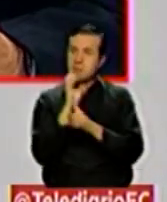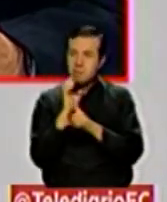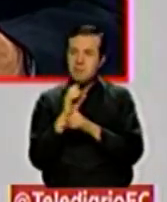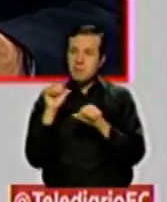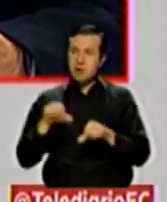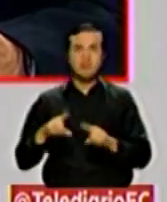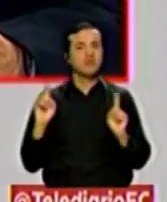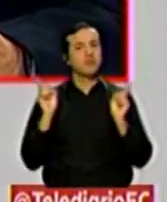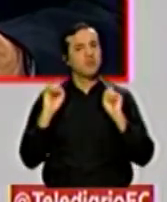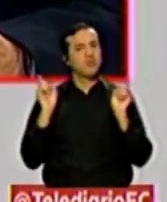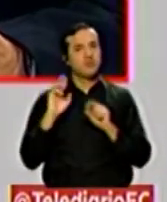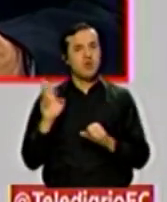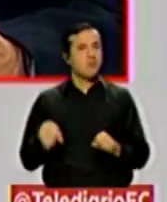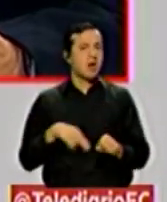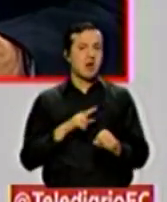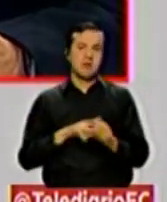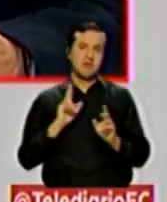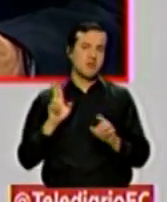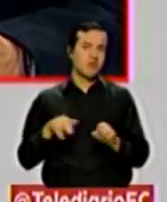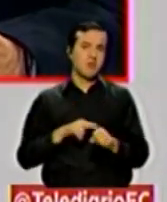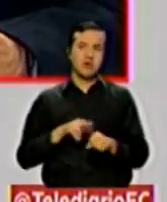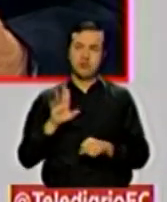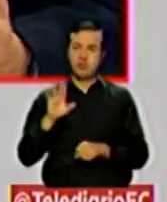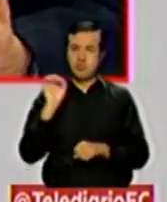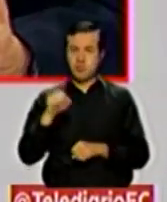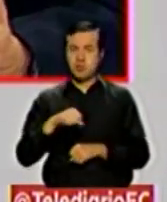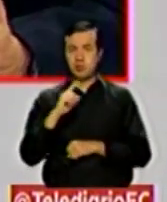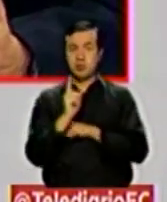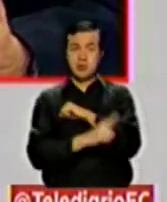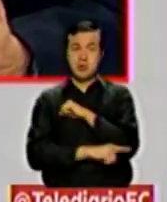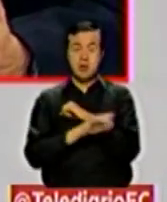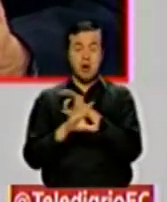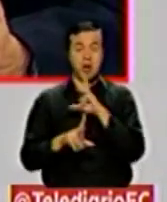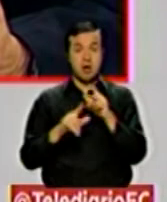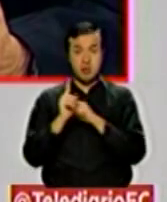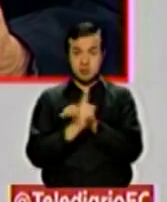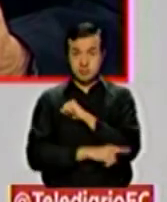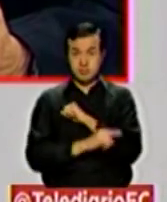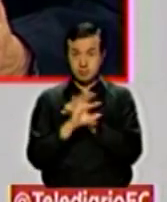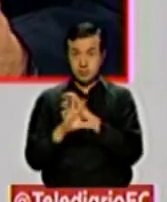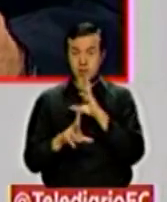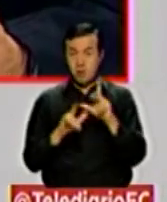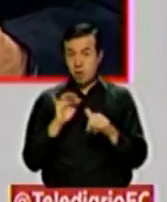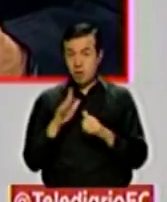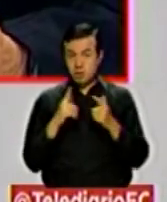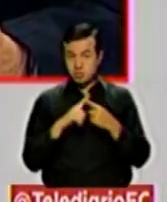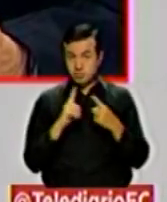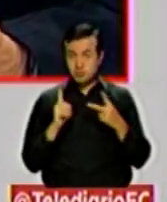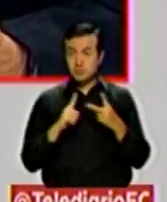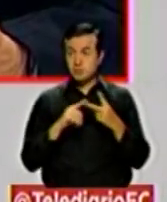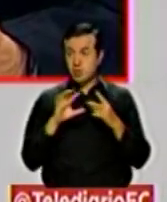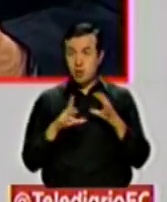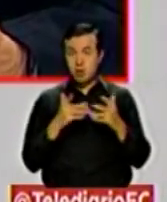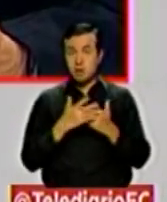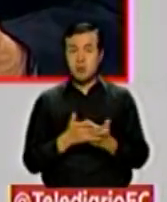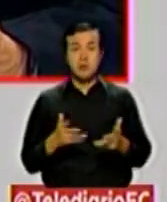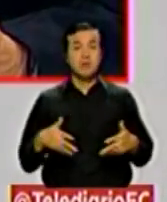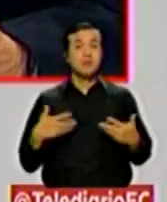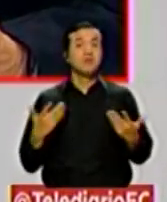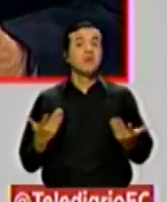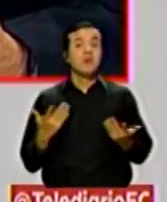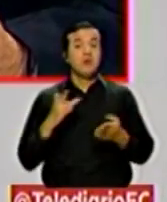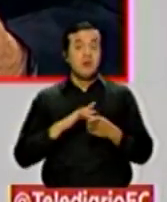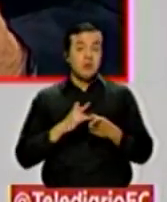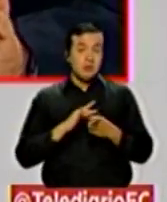satanizar aquello. O sea, hay que sancionar la corrupción, hay que precaver la corrupción, los